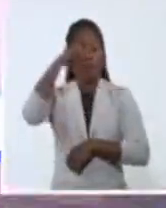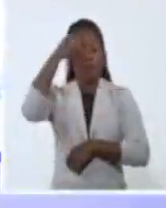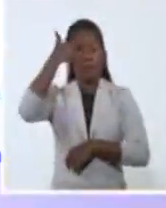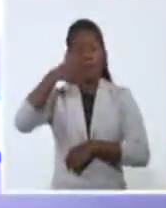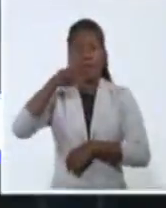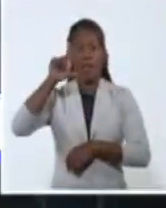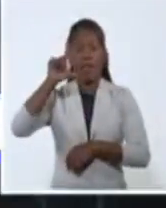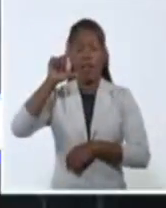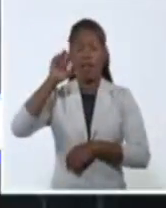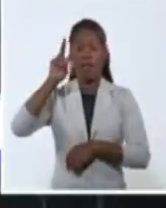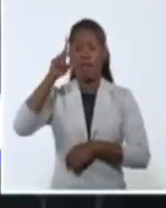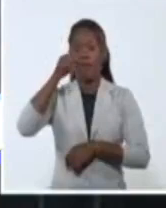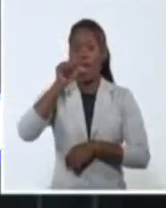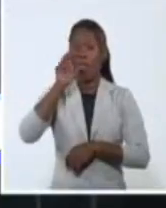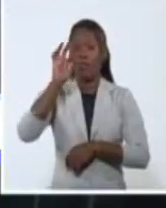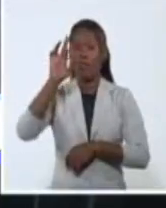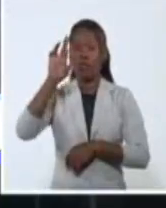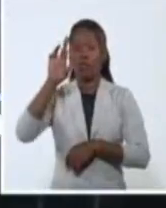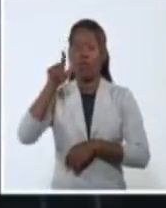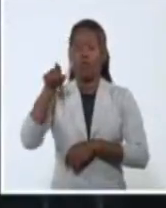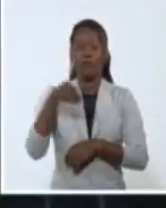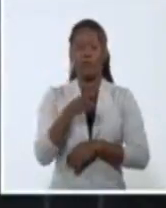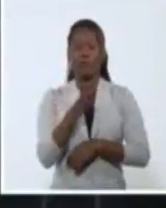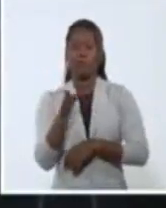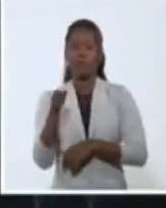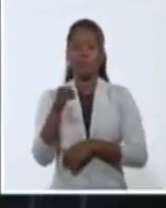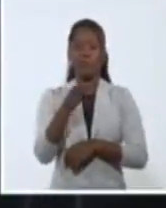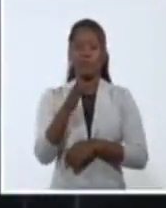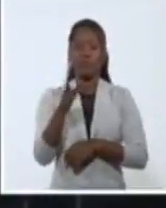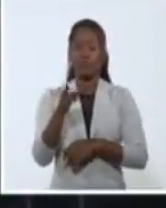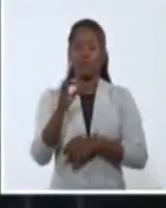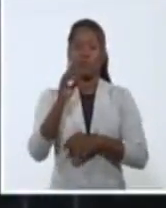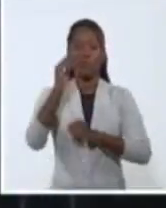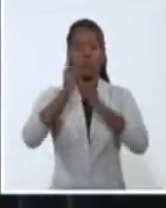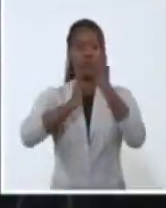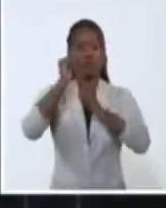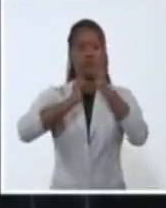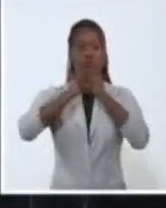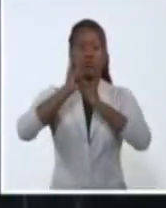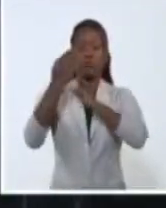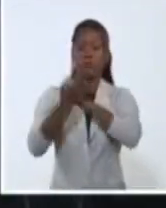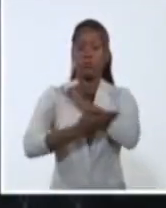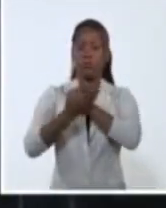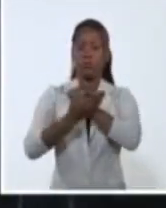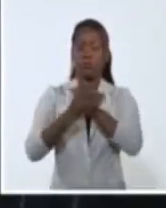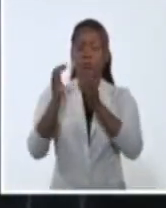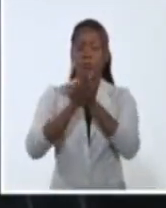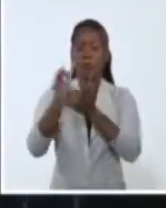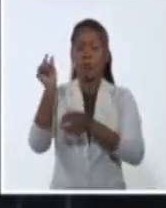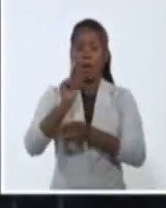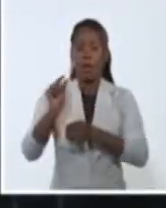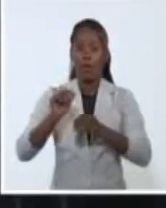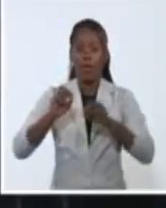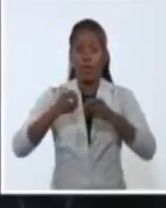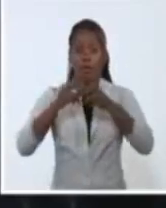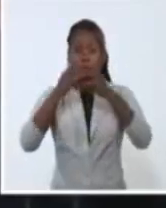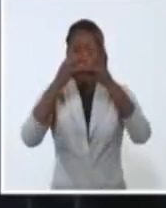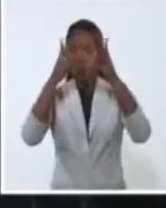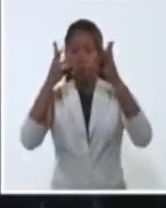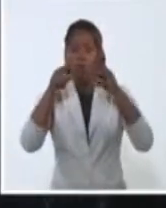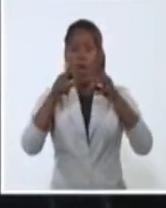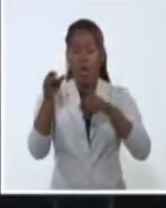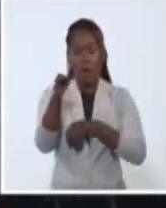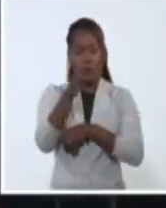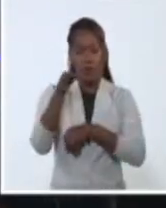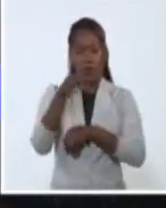Valdés Mesa al recorrer áreas industriales del Central Boris Luis Santa Coloma en el municipio mayapequense de Madruga. Hay que preparar para